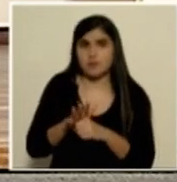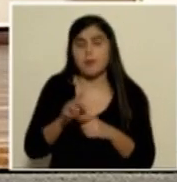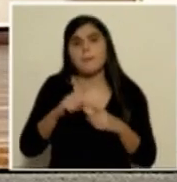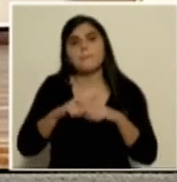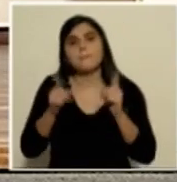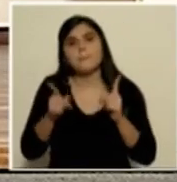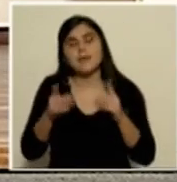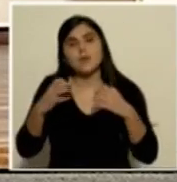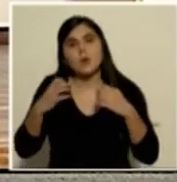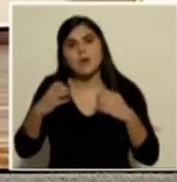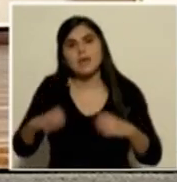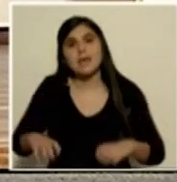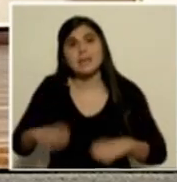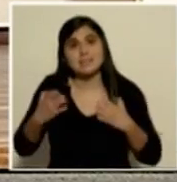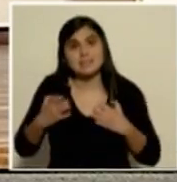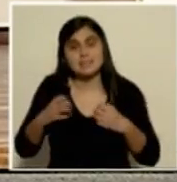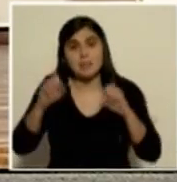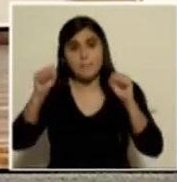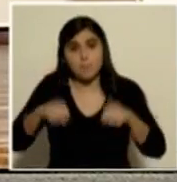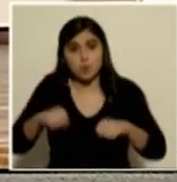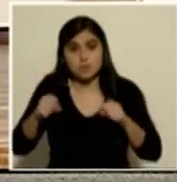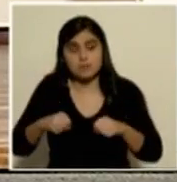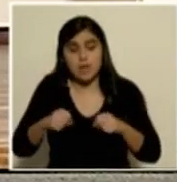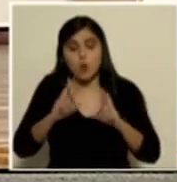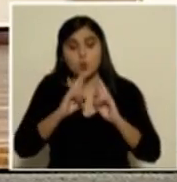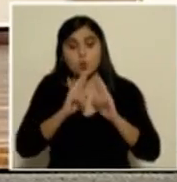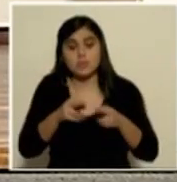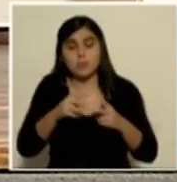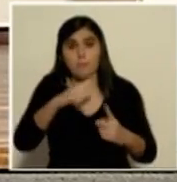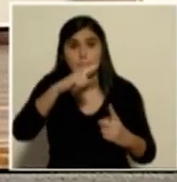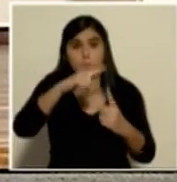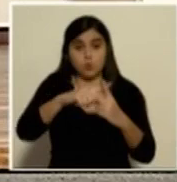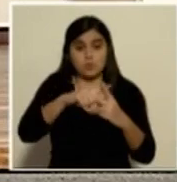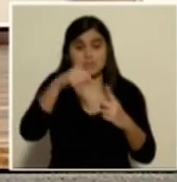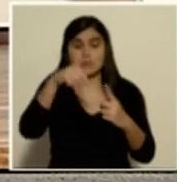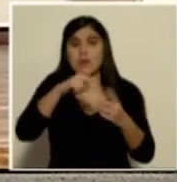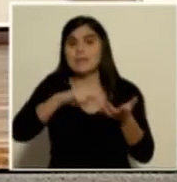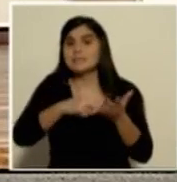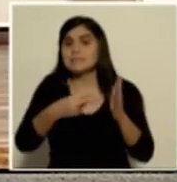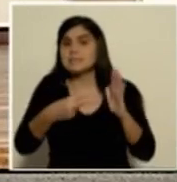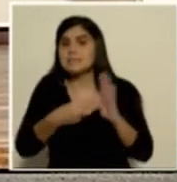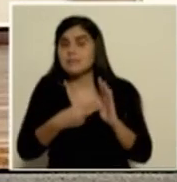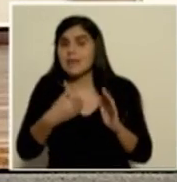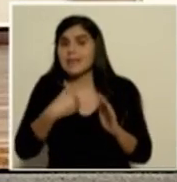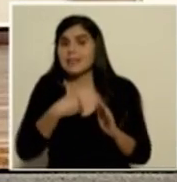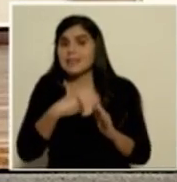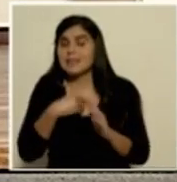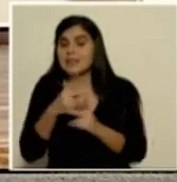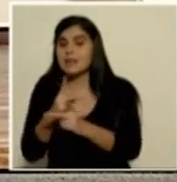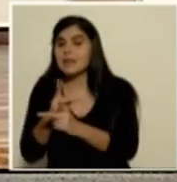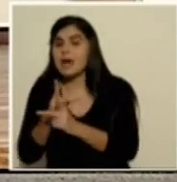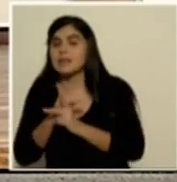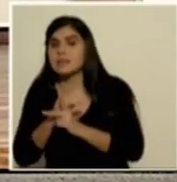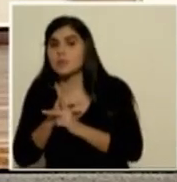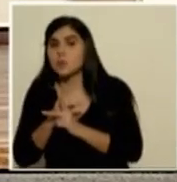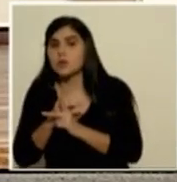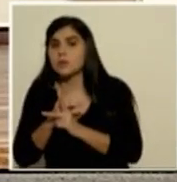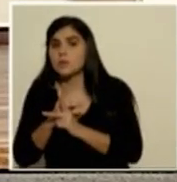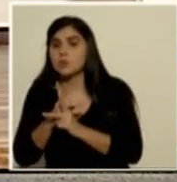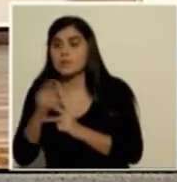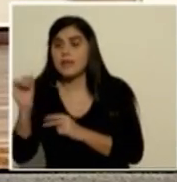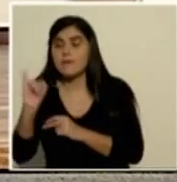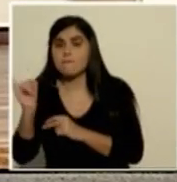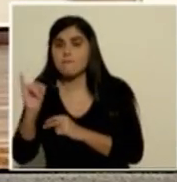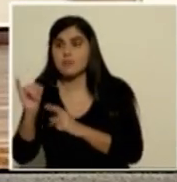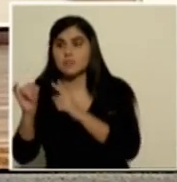la posibilidad de que un resultado positivo signifique que tiene anticuerpos de una infección como de